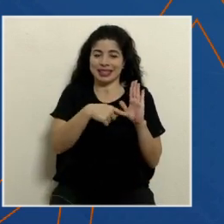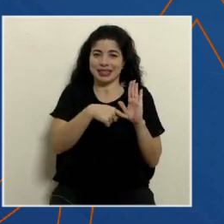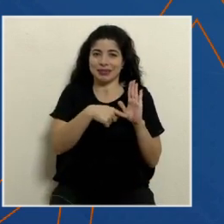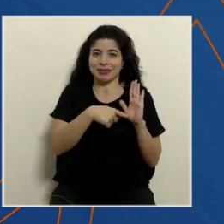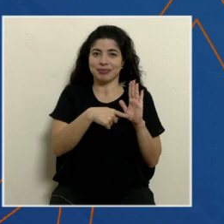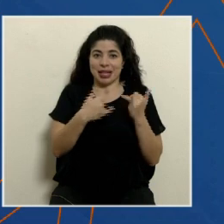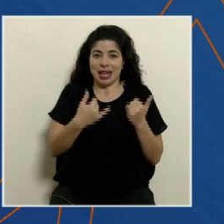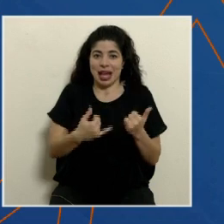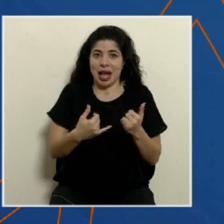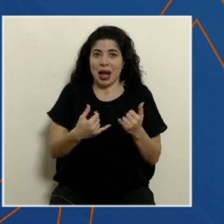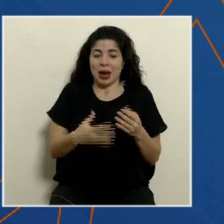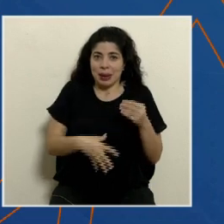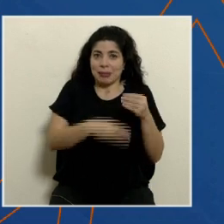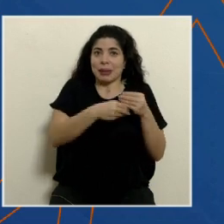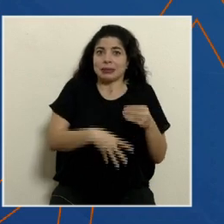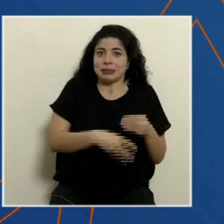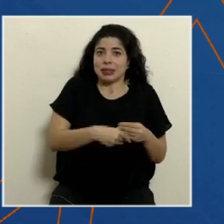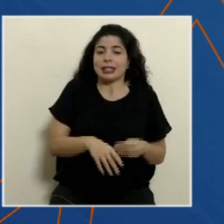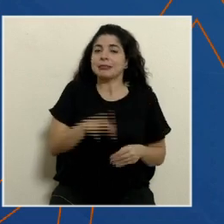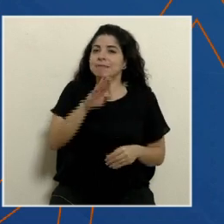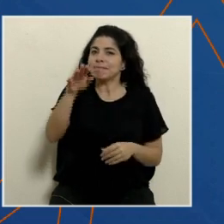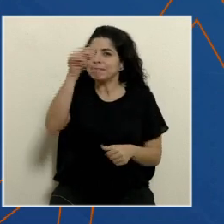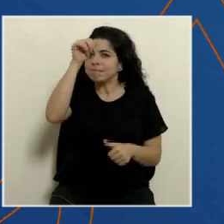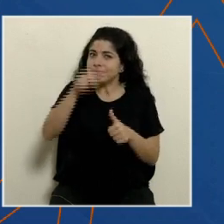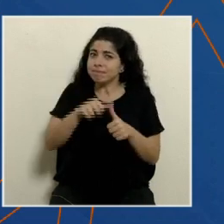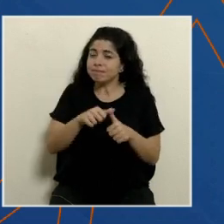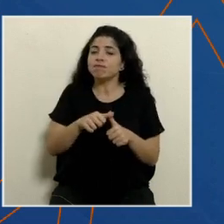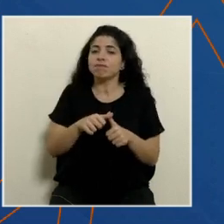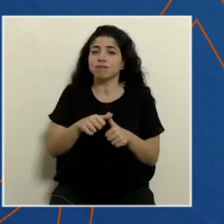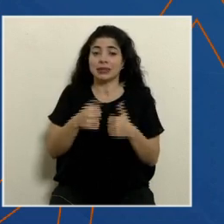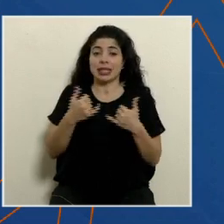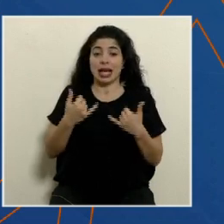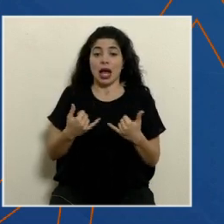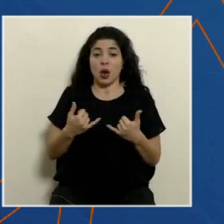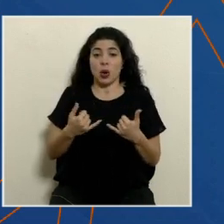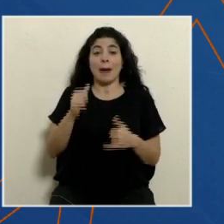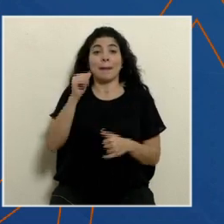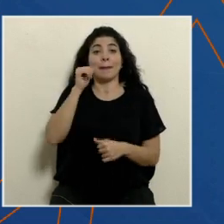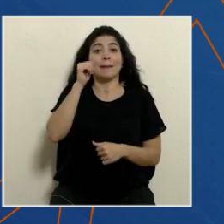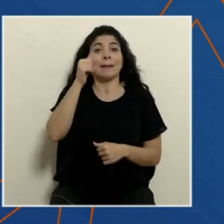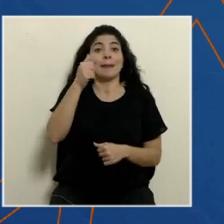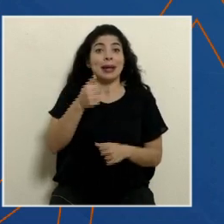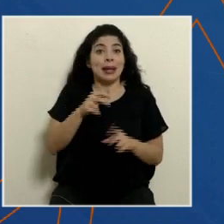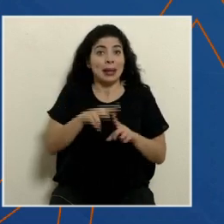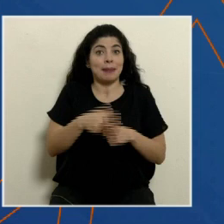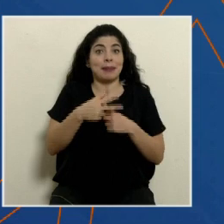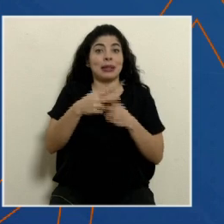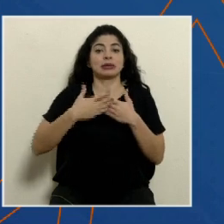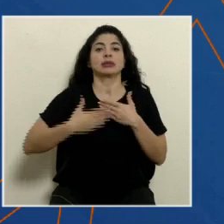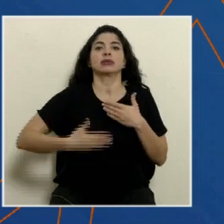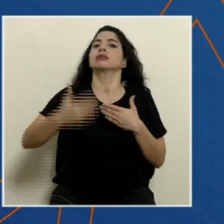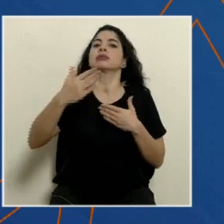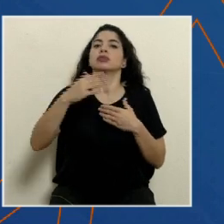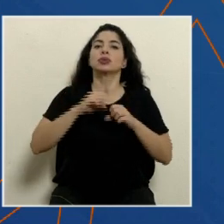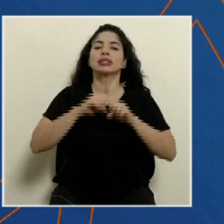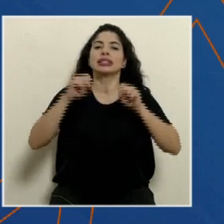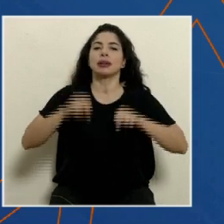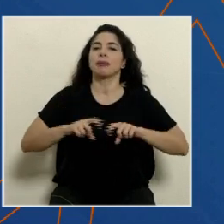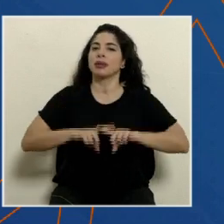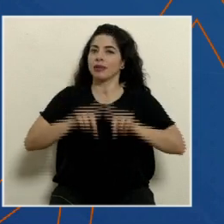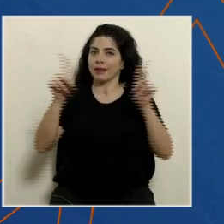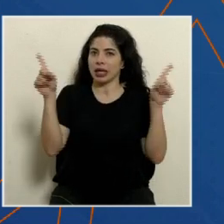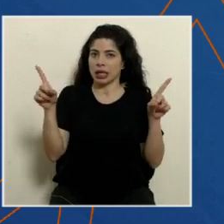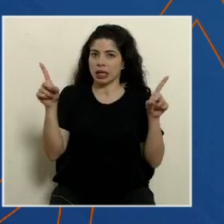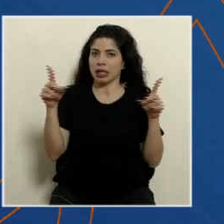estarían ampliando, recordar que estaríamos entrando a partir de mañana en un esquema distinto